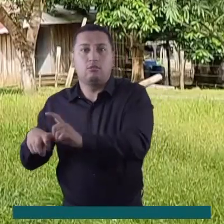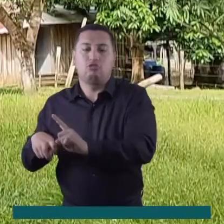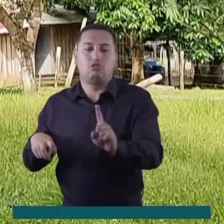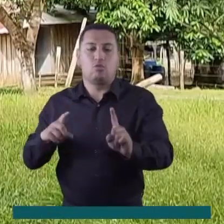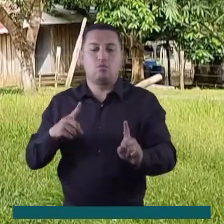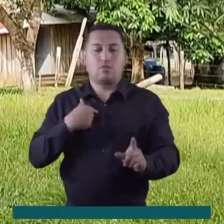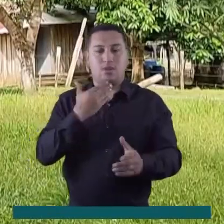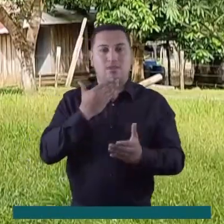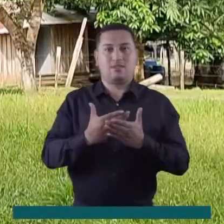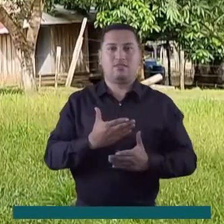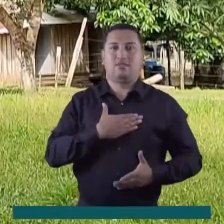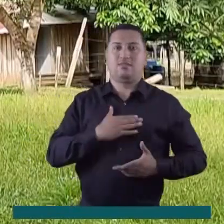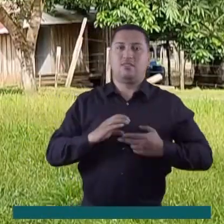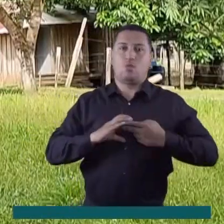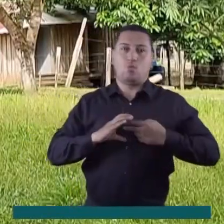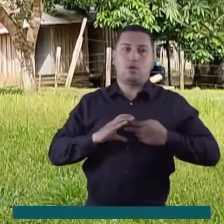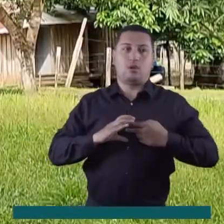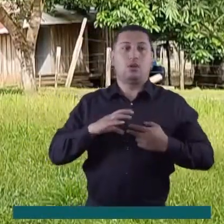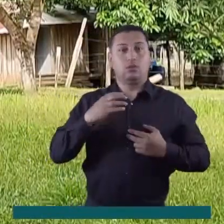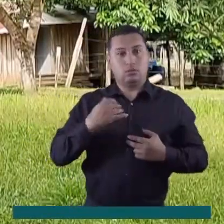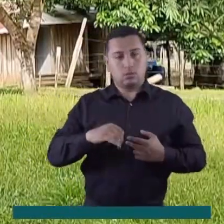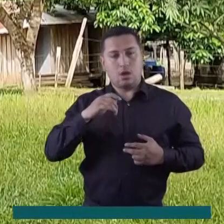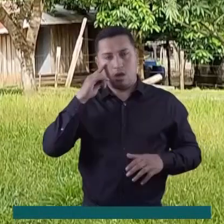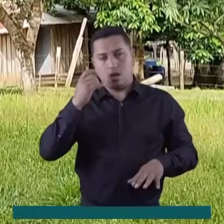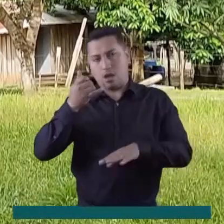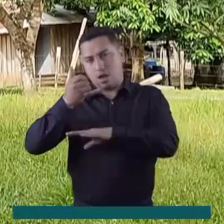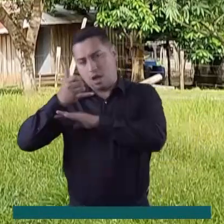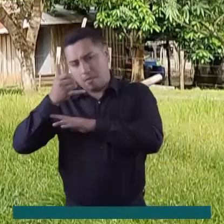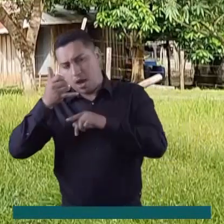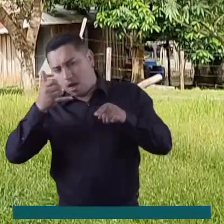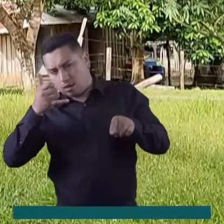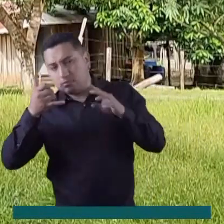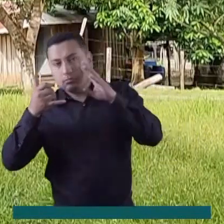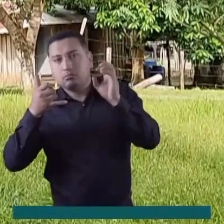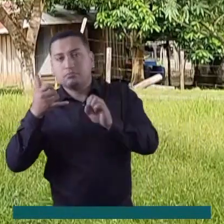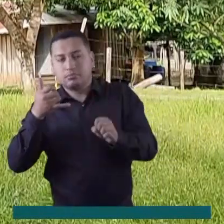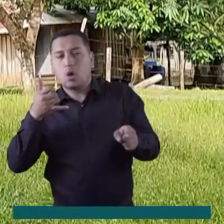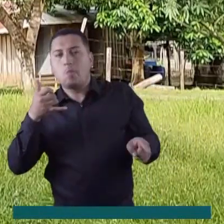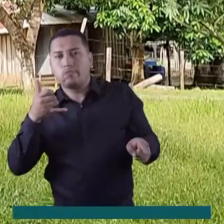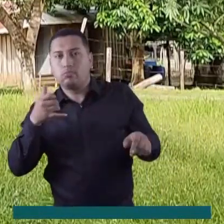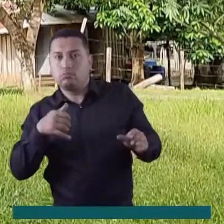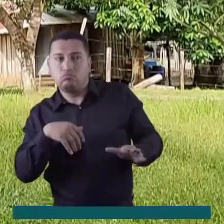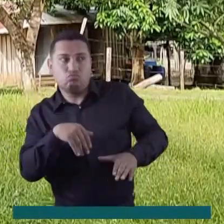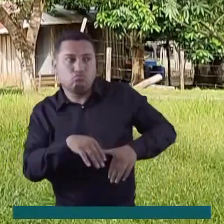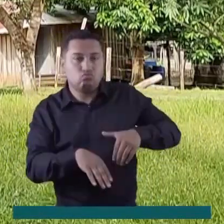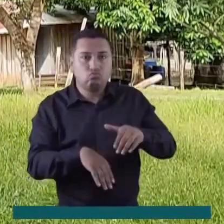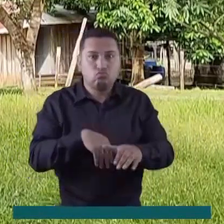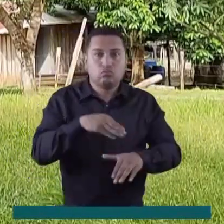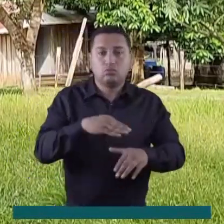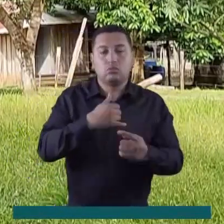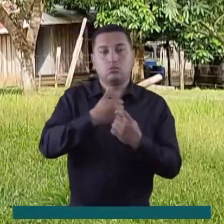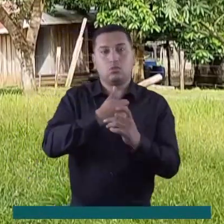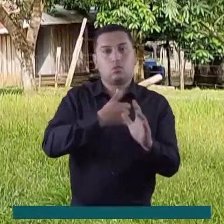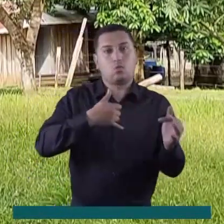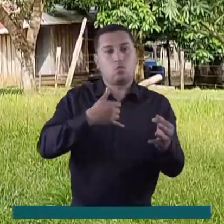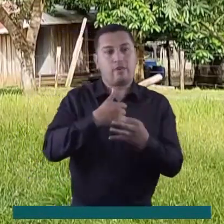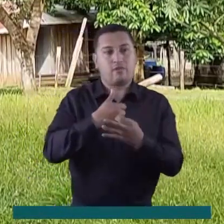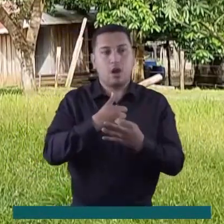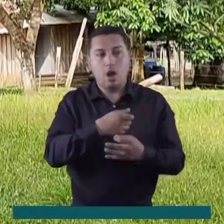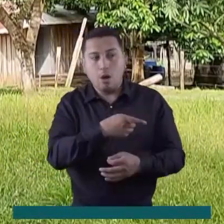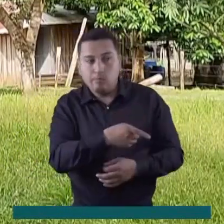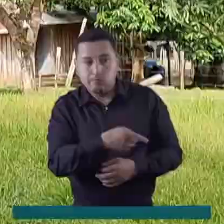cámaras de fototrampeo ya lo hemos captado en varias partes de nuestro departamento del guaviare